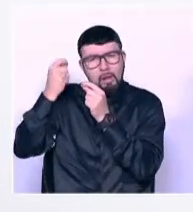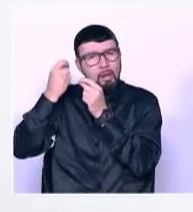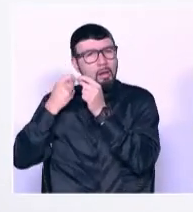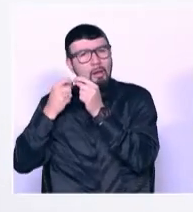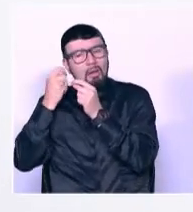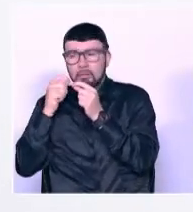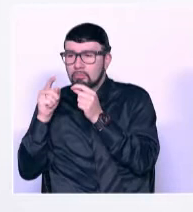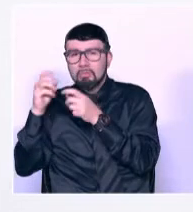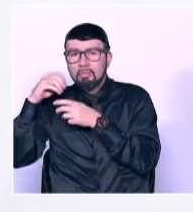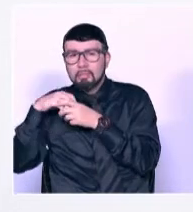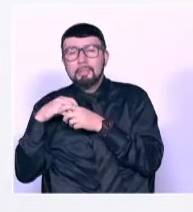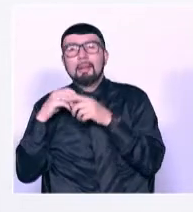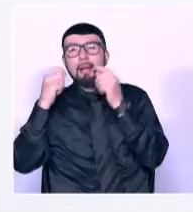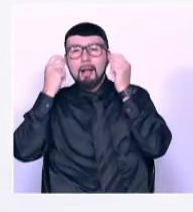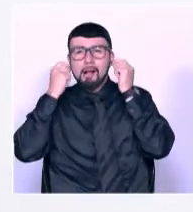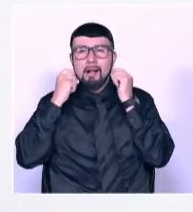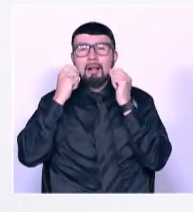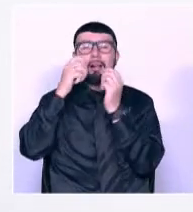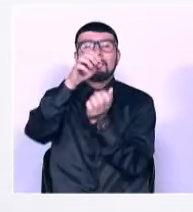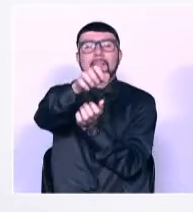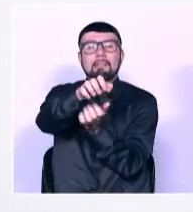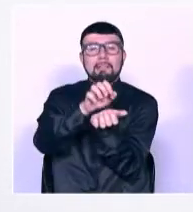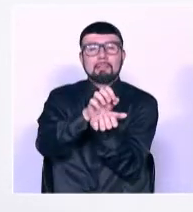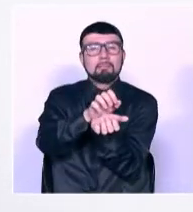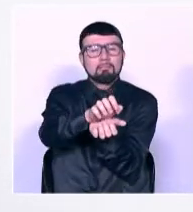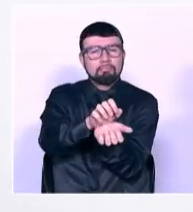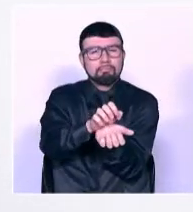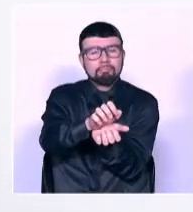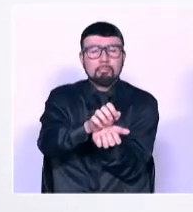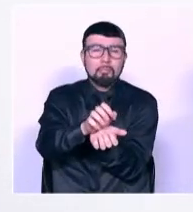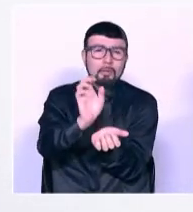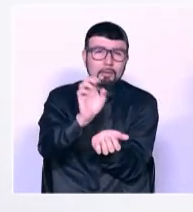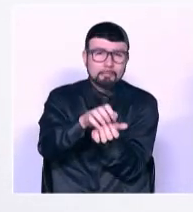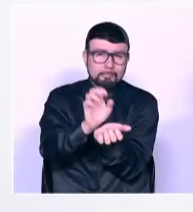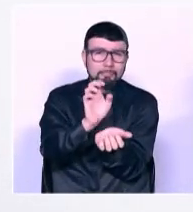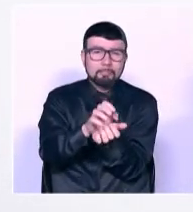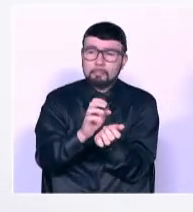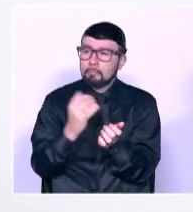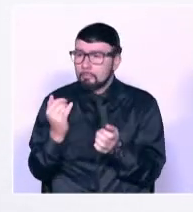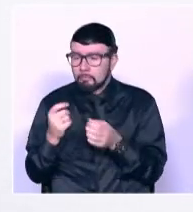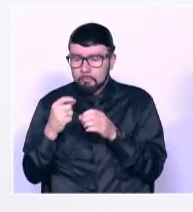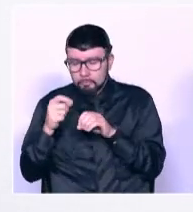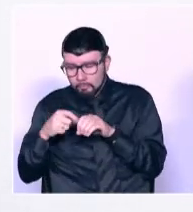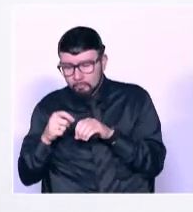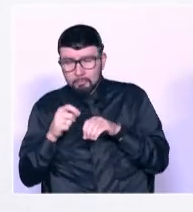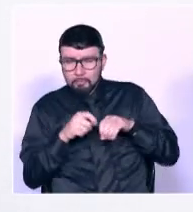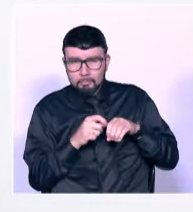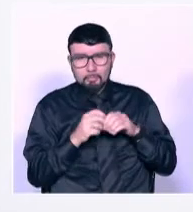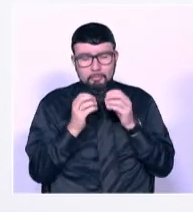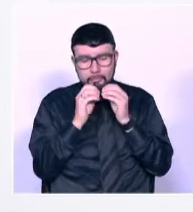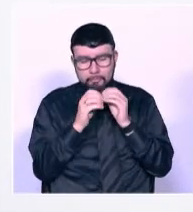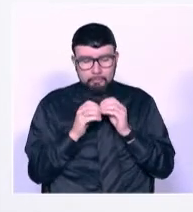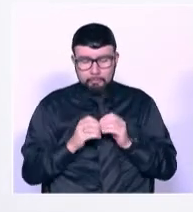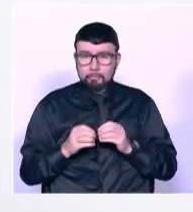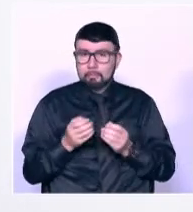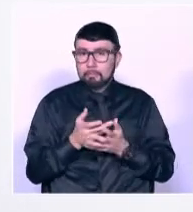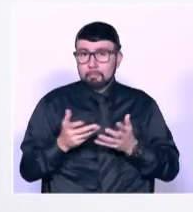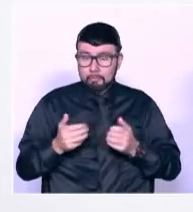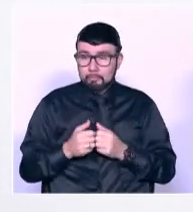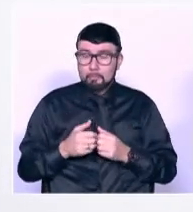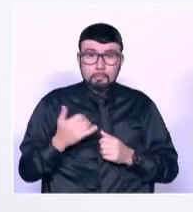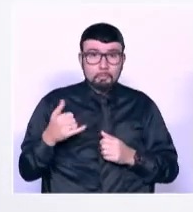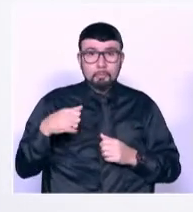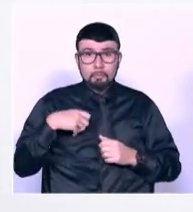ocupados por el disco articular, por los ligamentos, por los tejidos y por unos